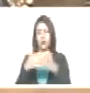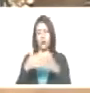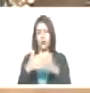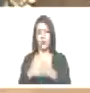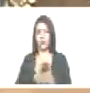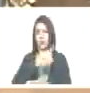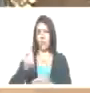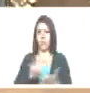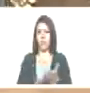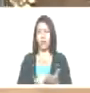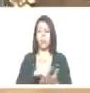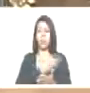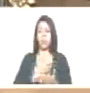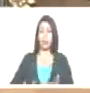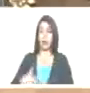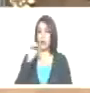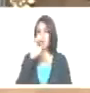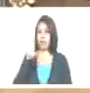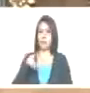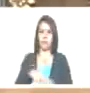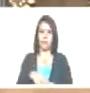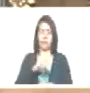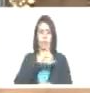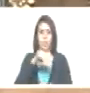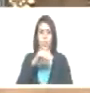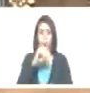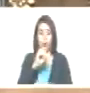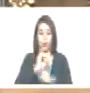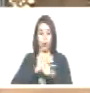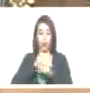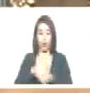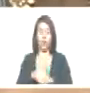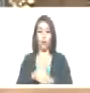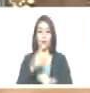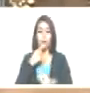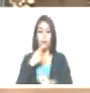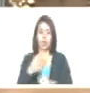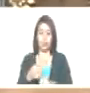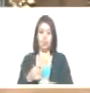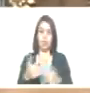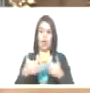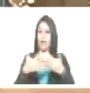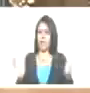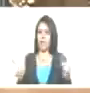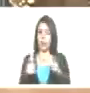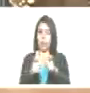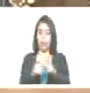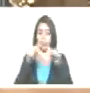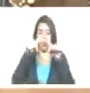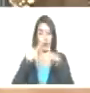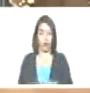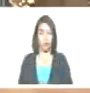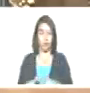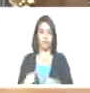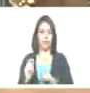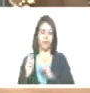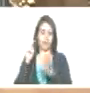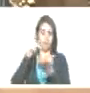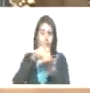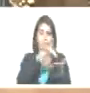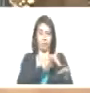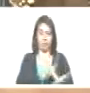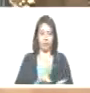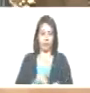presidente de la Asamblea Nacional, diputado Jorge Rodríguez Gómez, declaró abierta la sesión ordinaria con la asistencia del primer